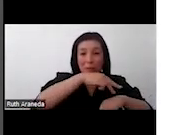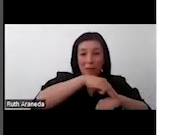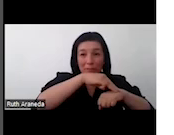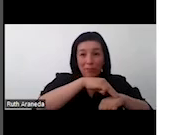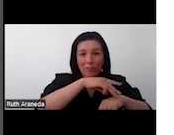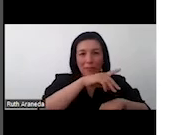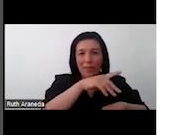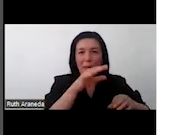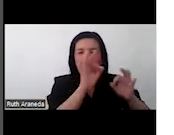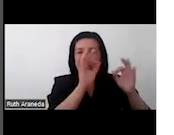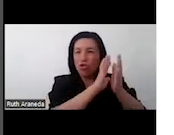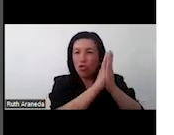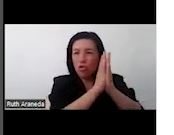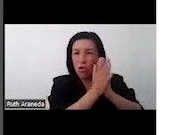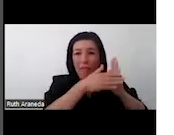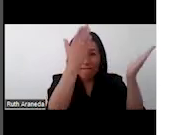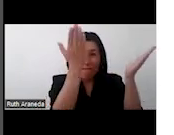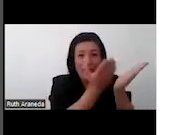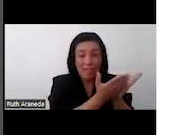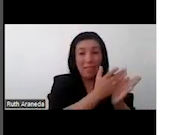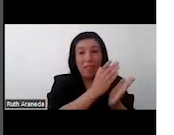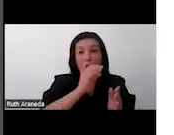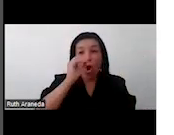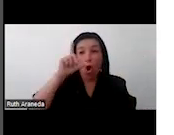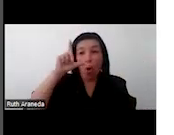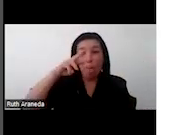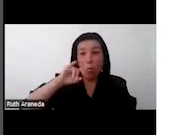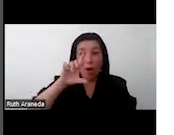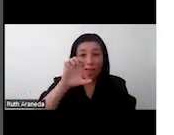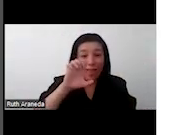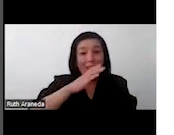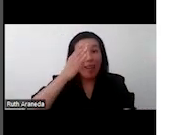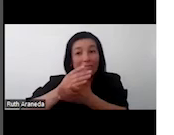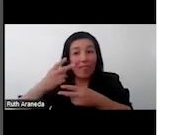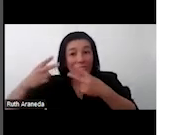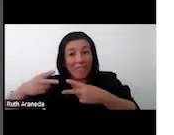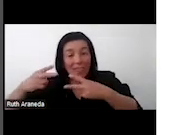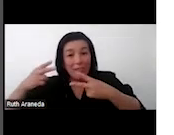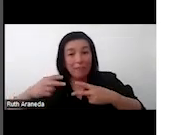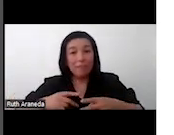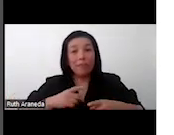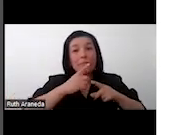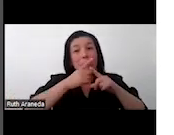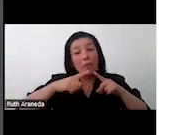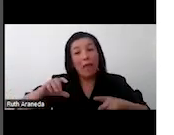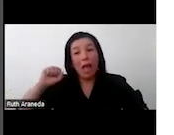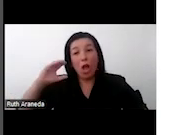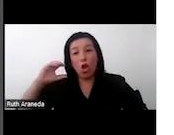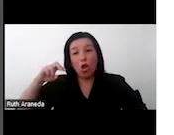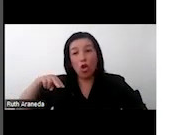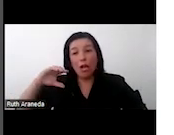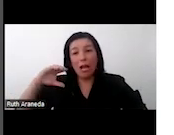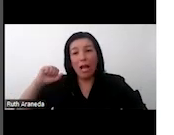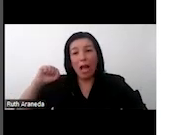prácticamente todo el valle, de lo que es desde Olmué hasta Viña del Mar, con los acuíferos, y por el lado del Aconcagua